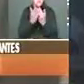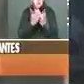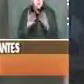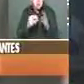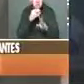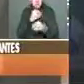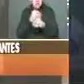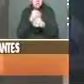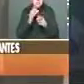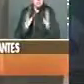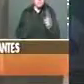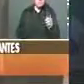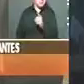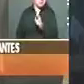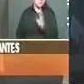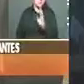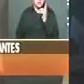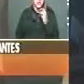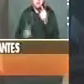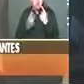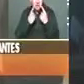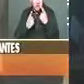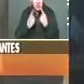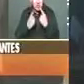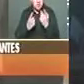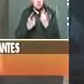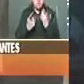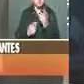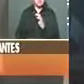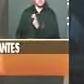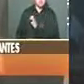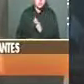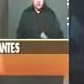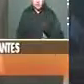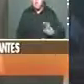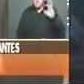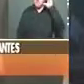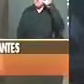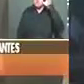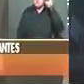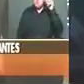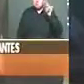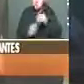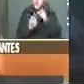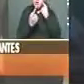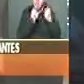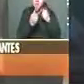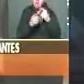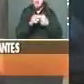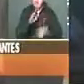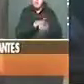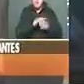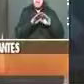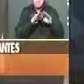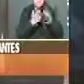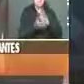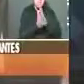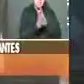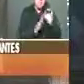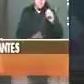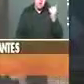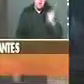elemento adicional, si hubo diálogos en Salvador, si hubo diálogos con el IRA y ha habido procesos exitosos en otras partes del